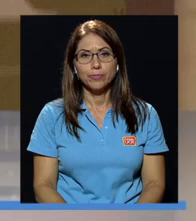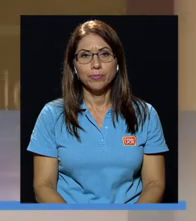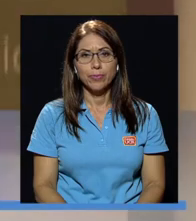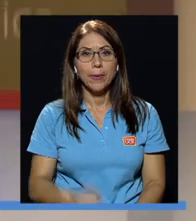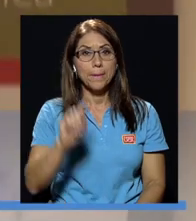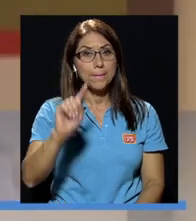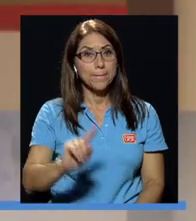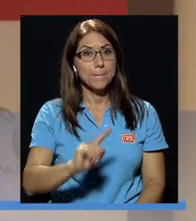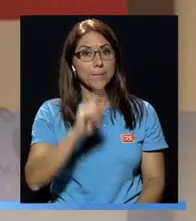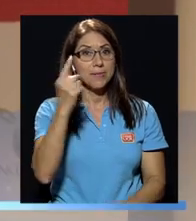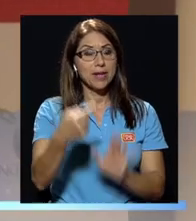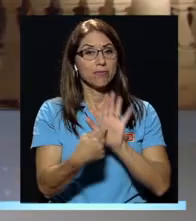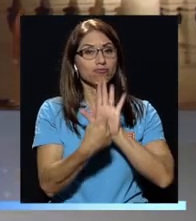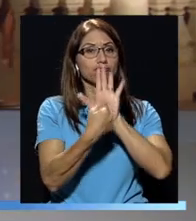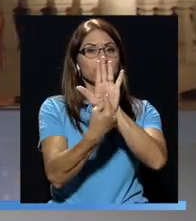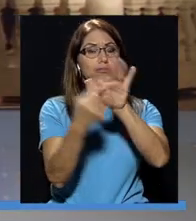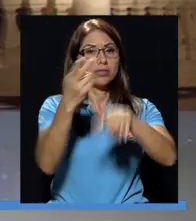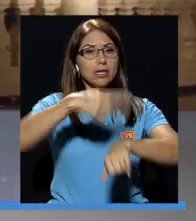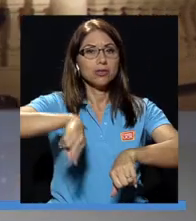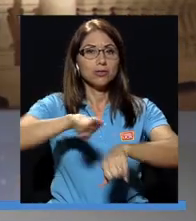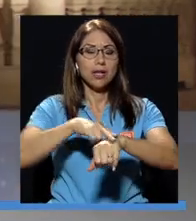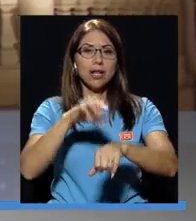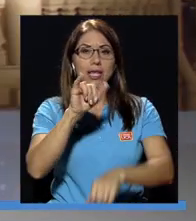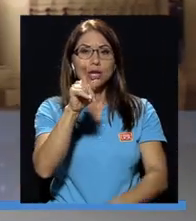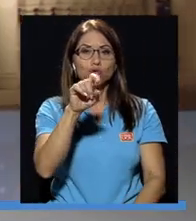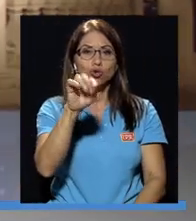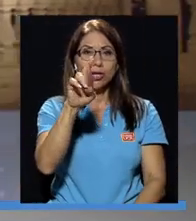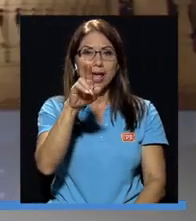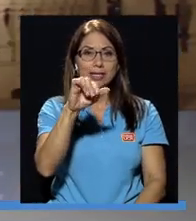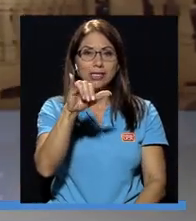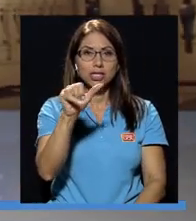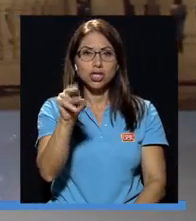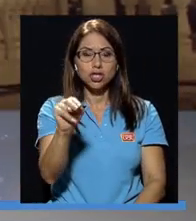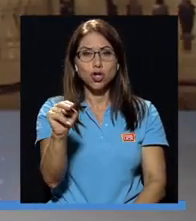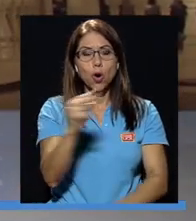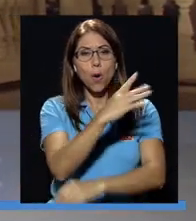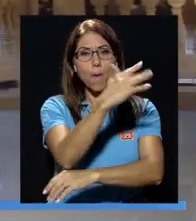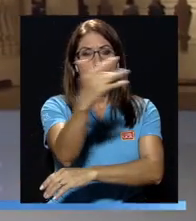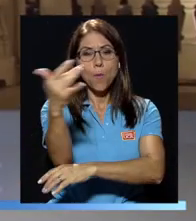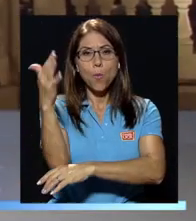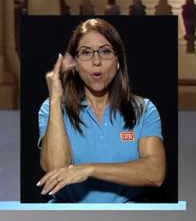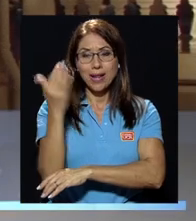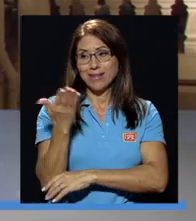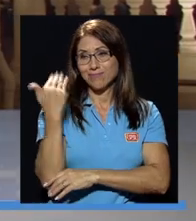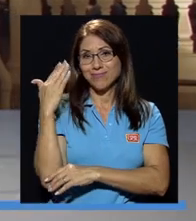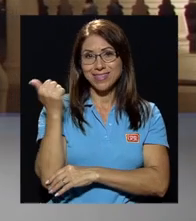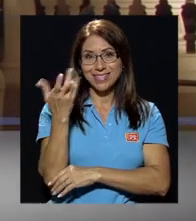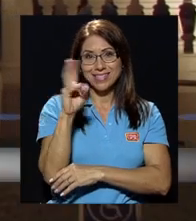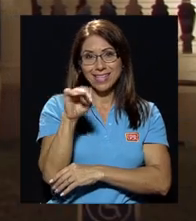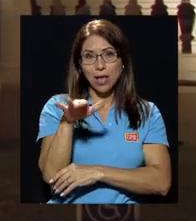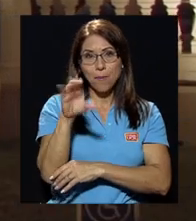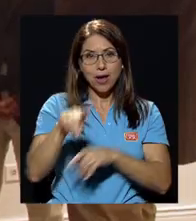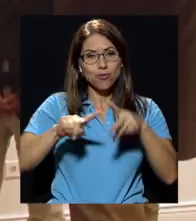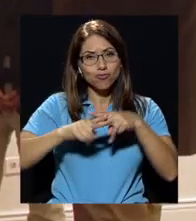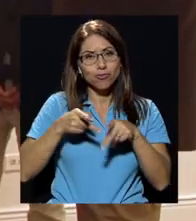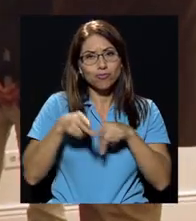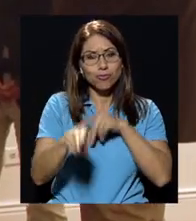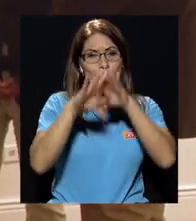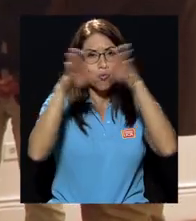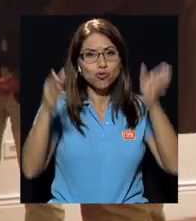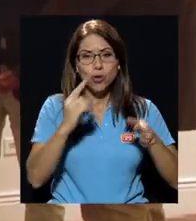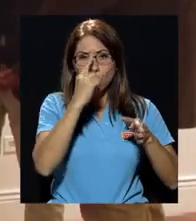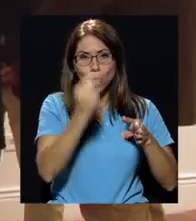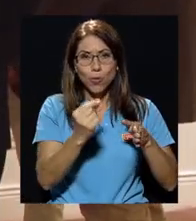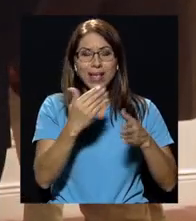La primera exposición nacional de ilustración botánica fue inaugurada el pasado 7 de mayo en el Museo Calderón Guardia. Gracias al